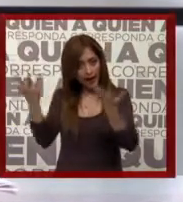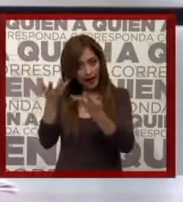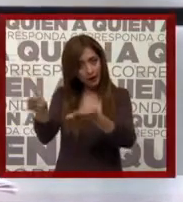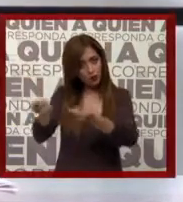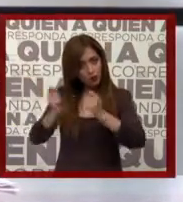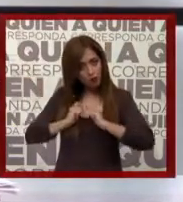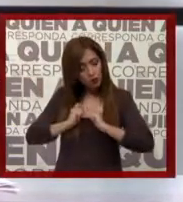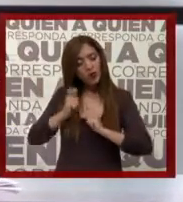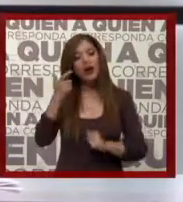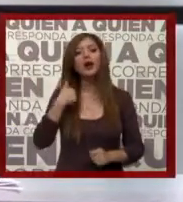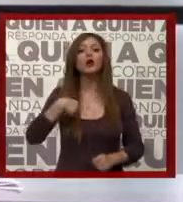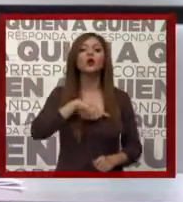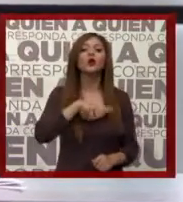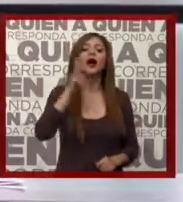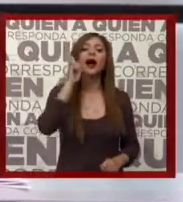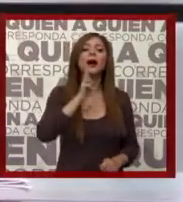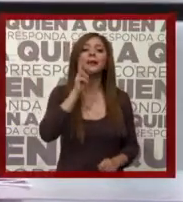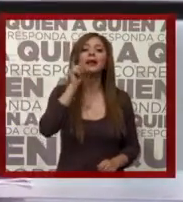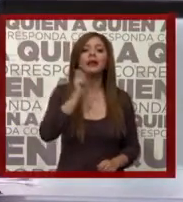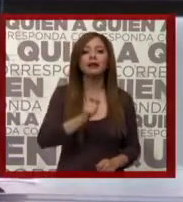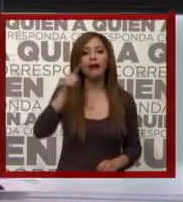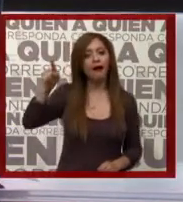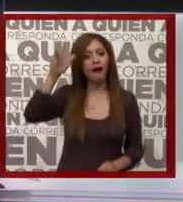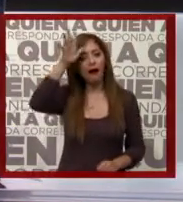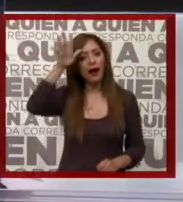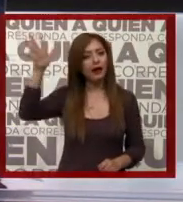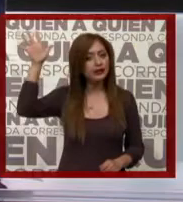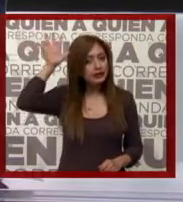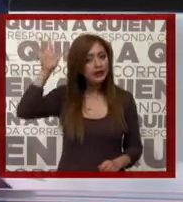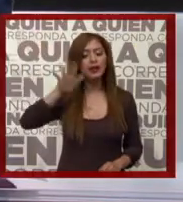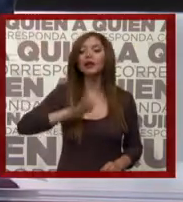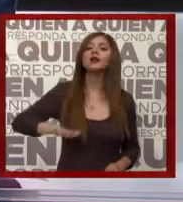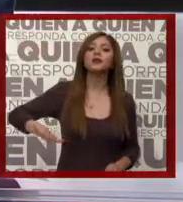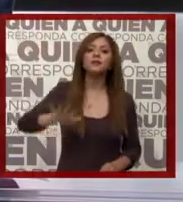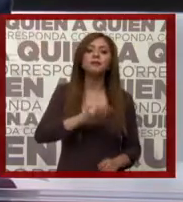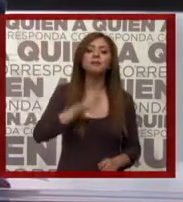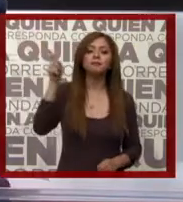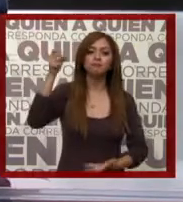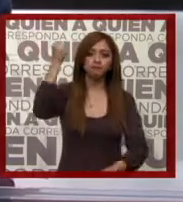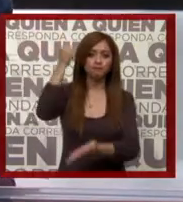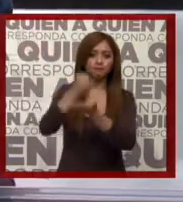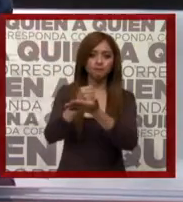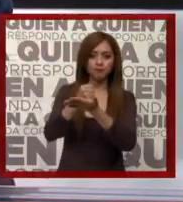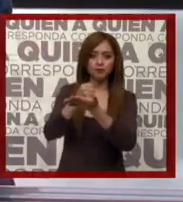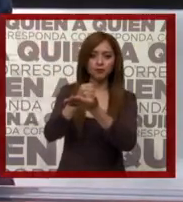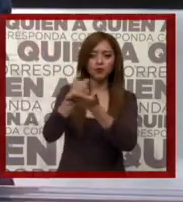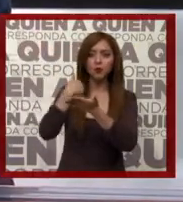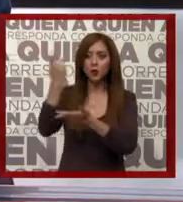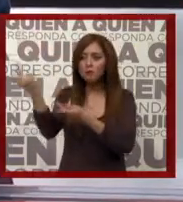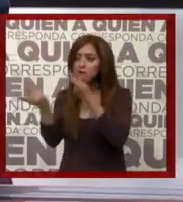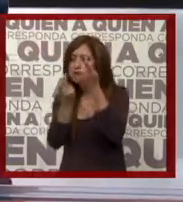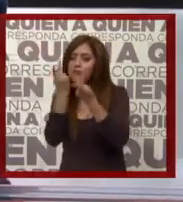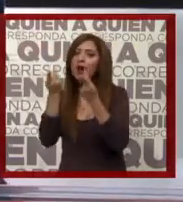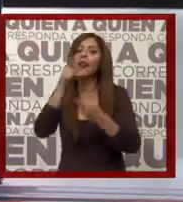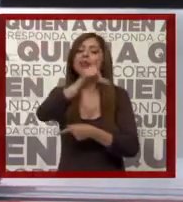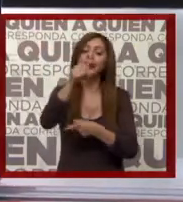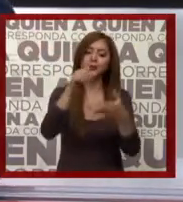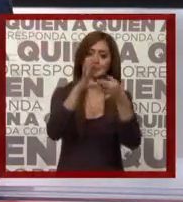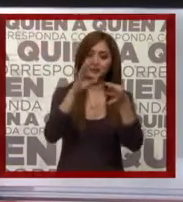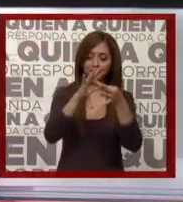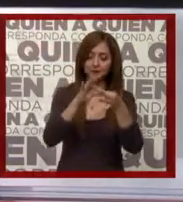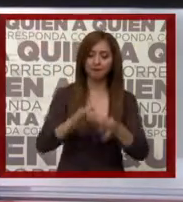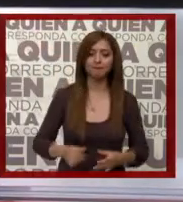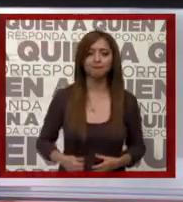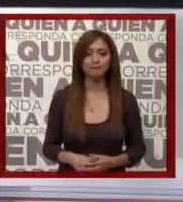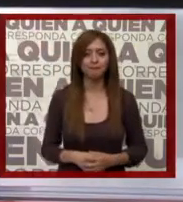Nos vamos a echar un clavado con la gente de Azteca, allá en el área de A Quien Corresponda, y lo platicamos con todo gusto.